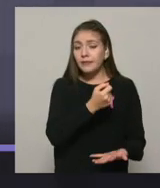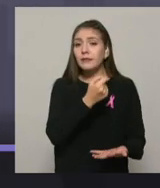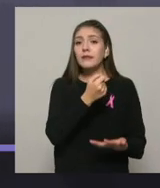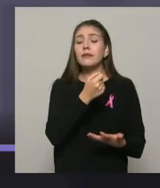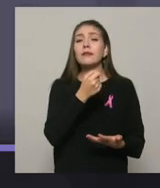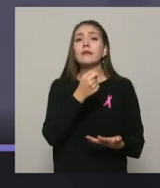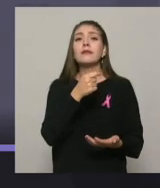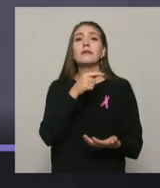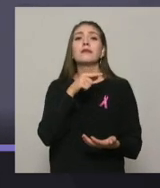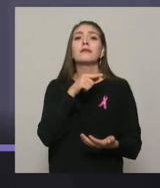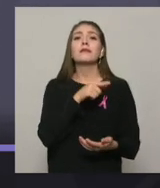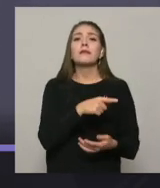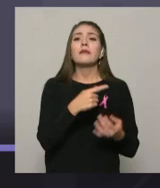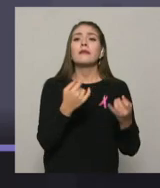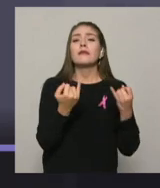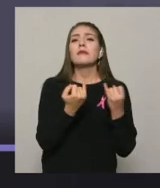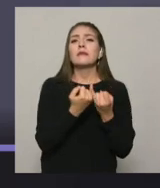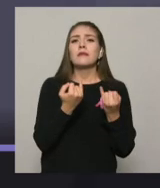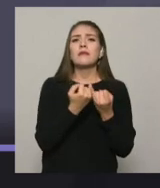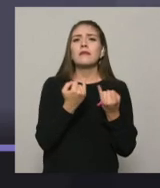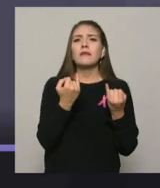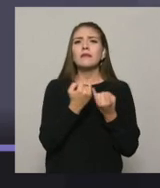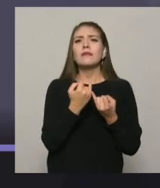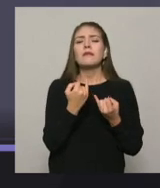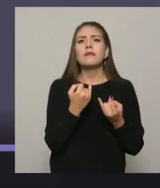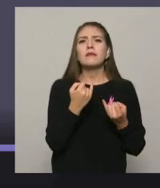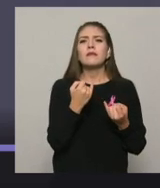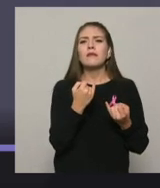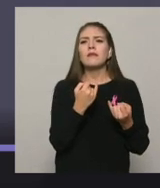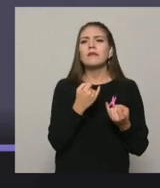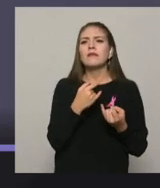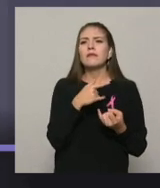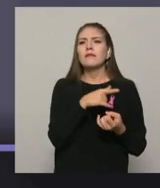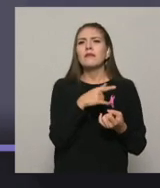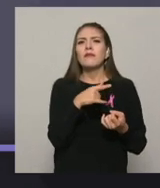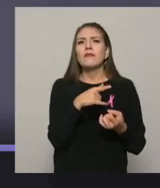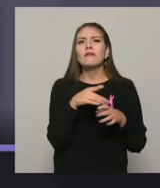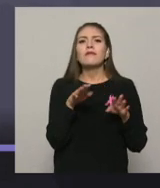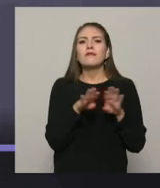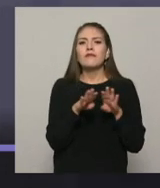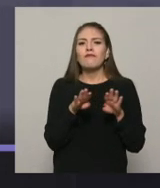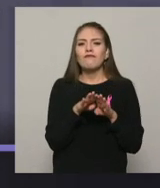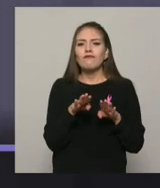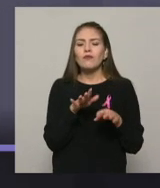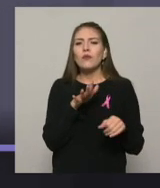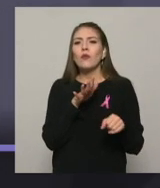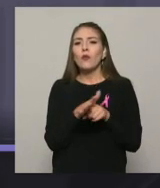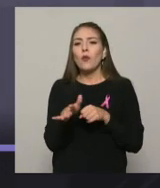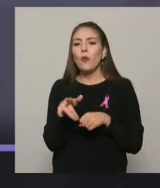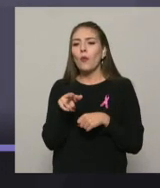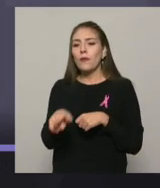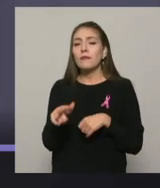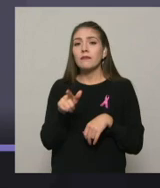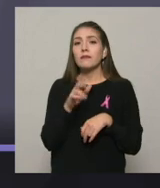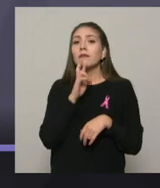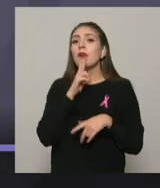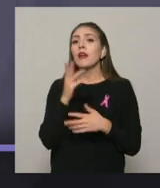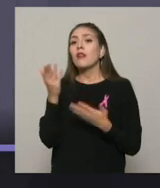han pues también cambiado de prioridades en la manera como se va a financiar